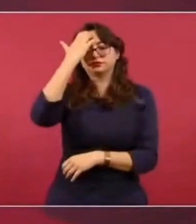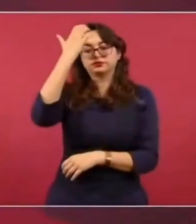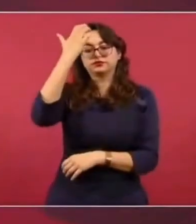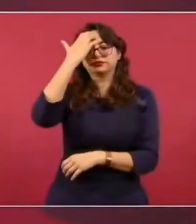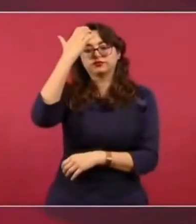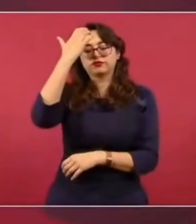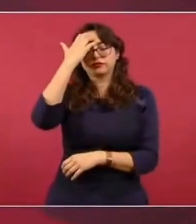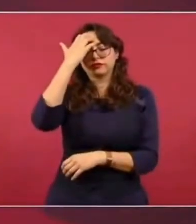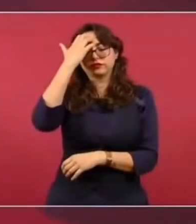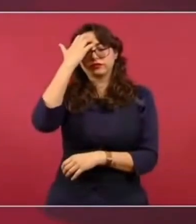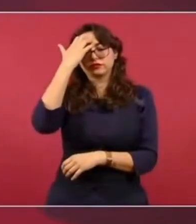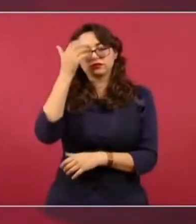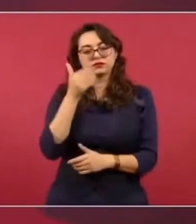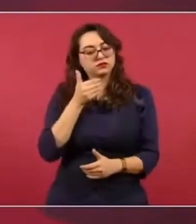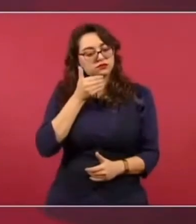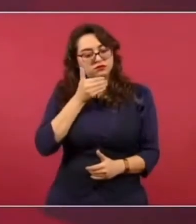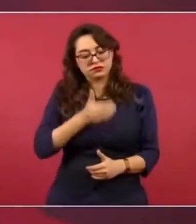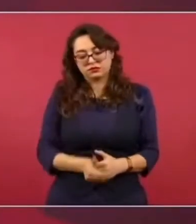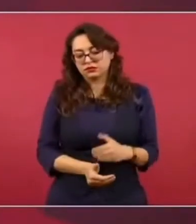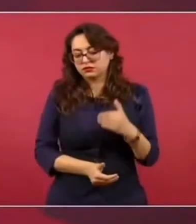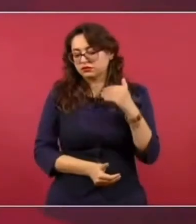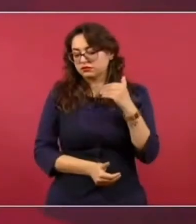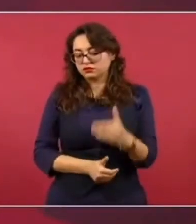Todo el proceso completo.